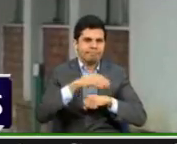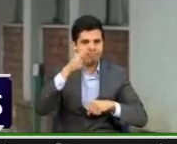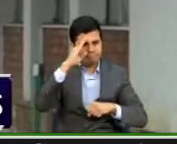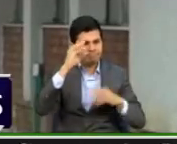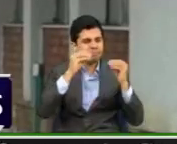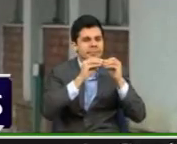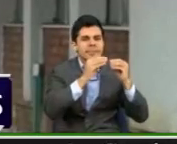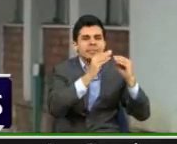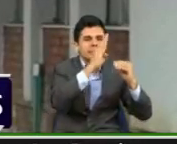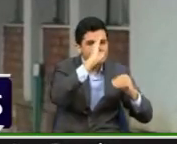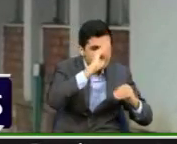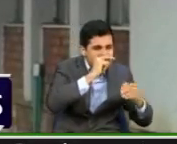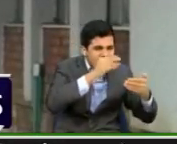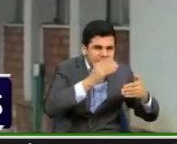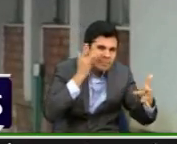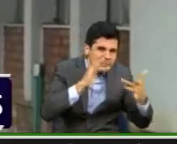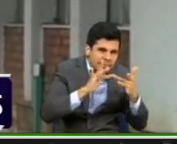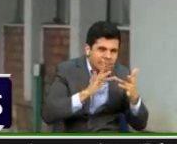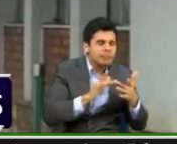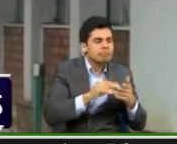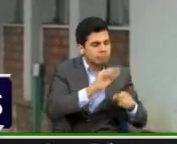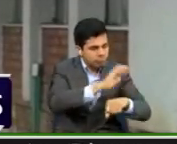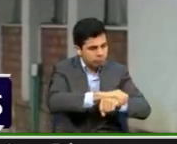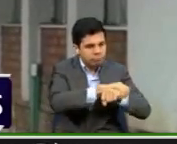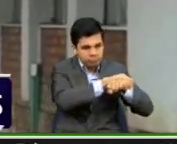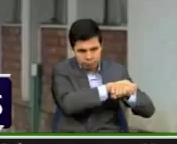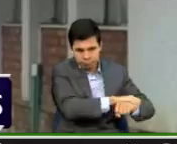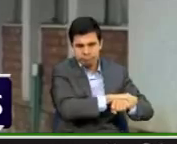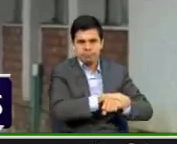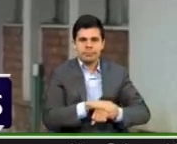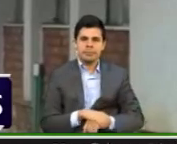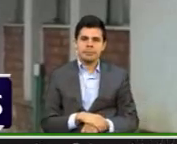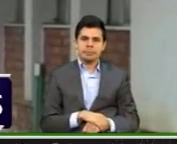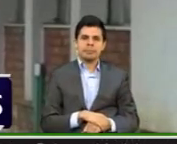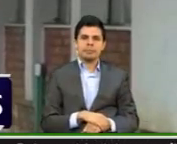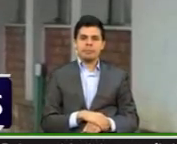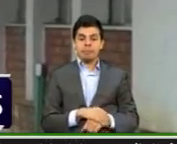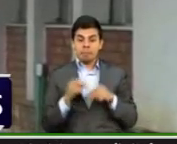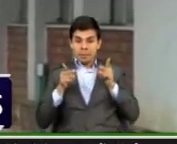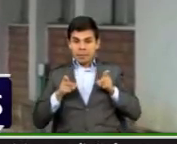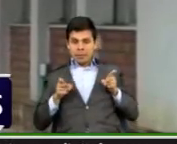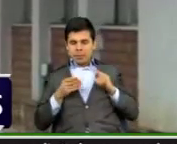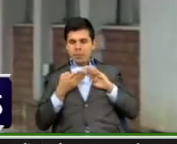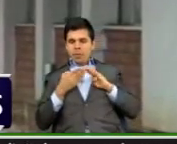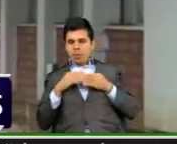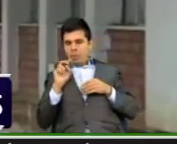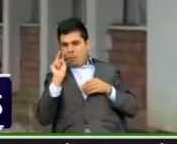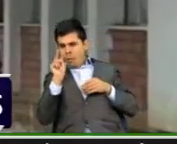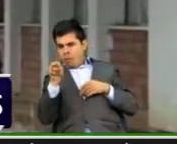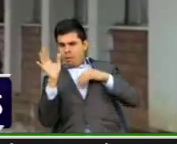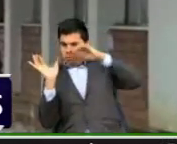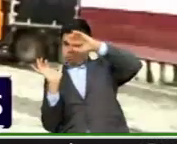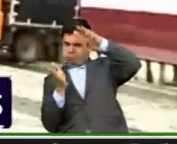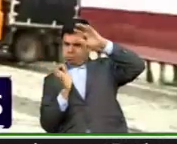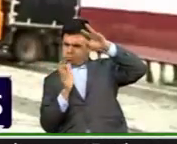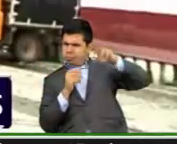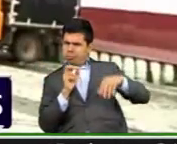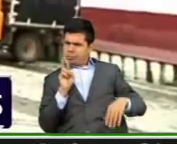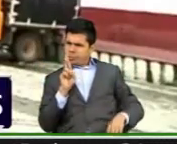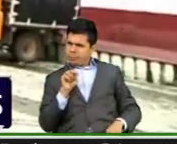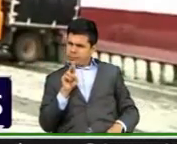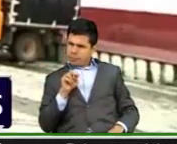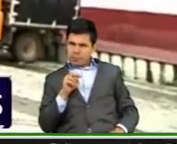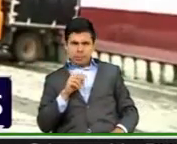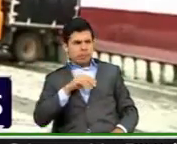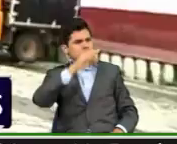la pronta reacción de la policía obedeció al llamado que hizo la misma comunidad quien informó que en el lugar